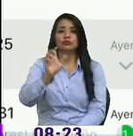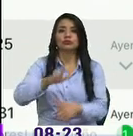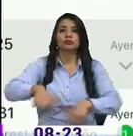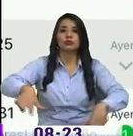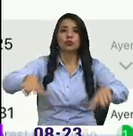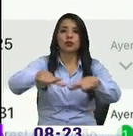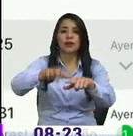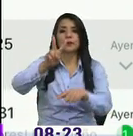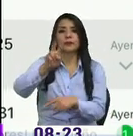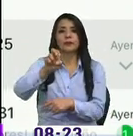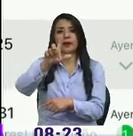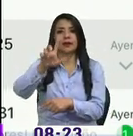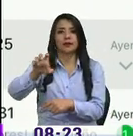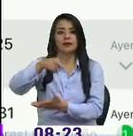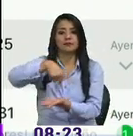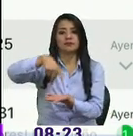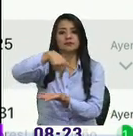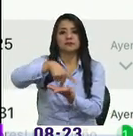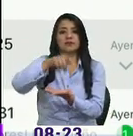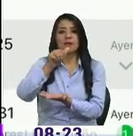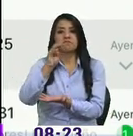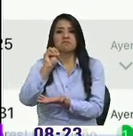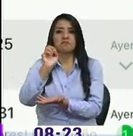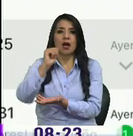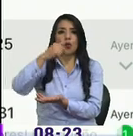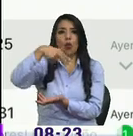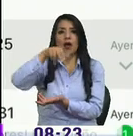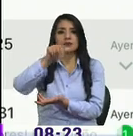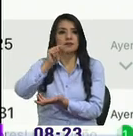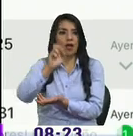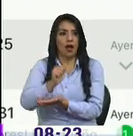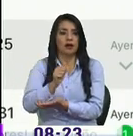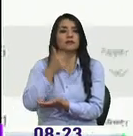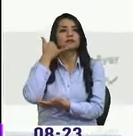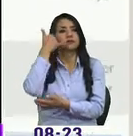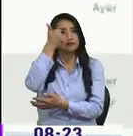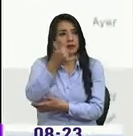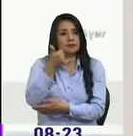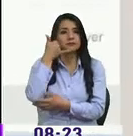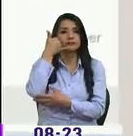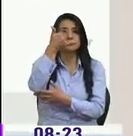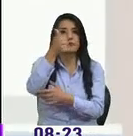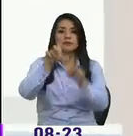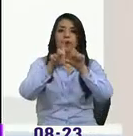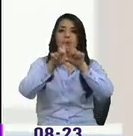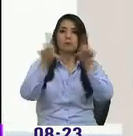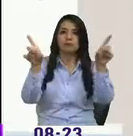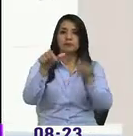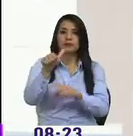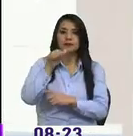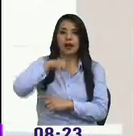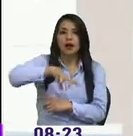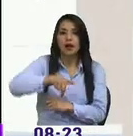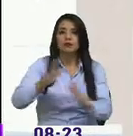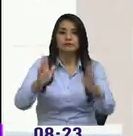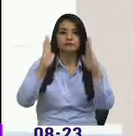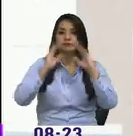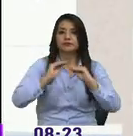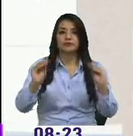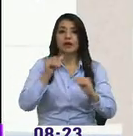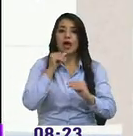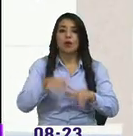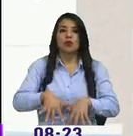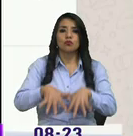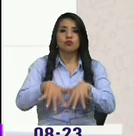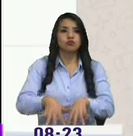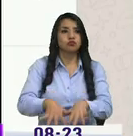del Valle, en la parroquia de Amaguaña. Dicen que a pesar de las reiteradas llamadas que han realizado, no han sido atendidos y se sigue desperdiciando el